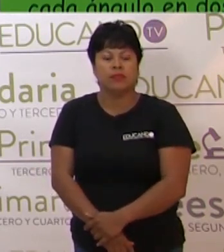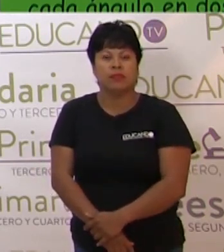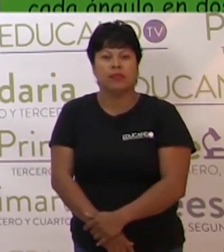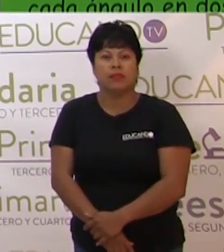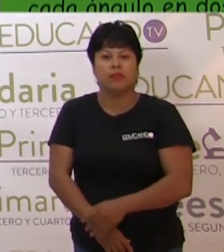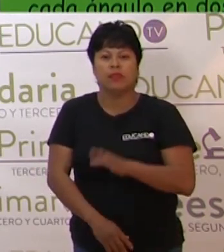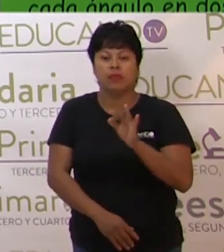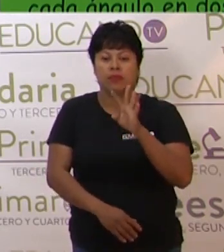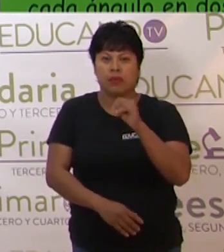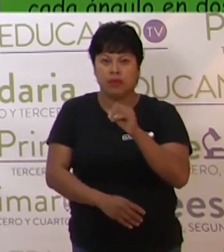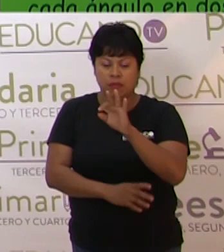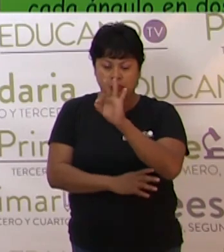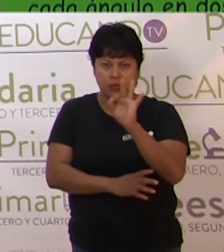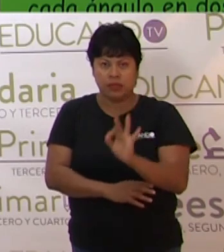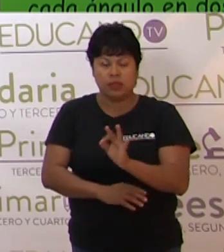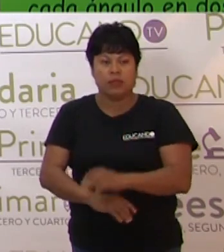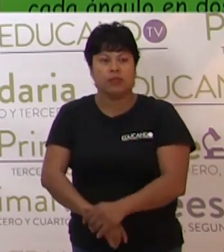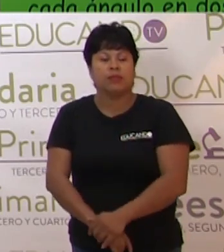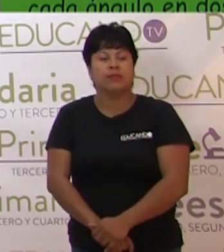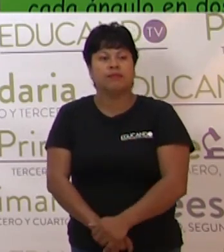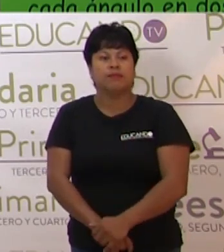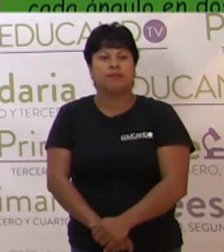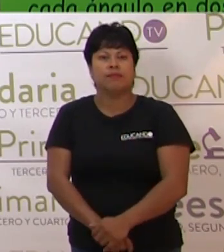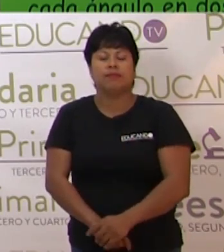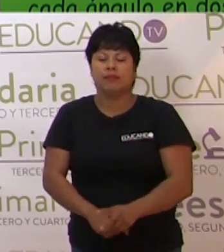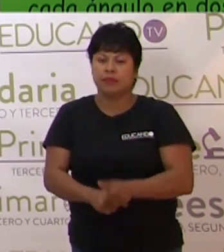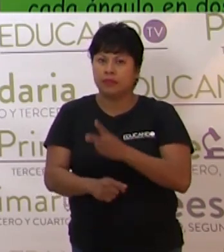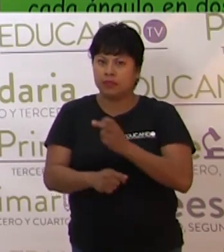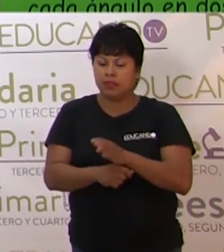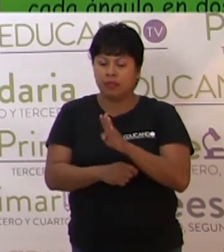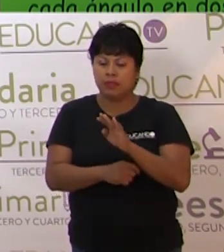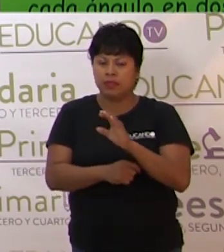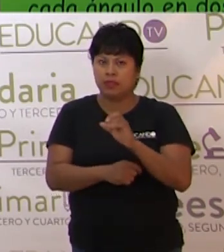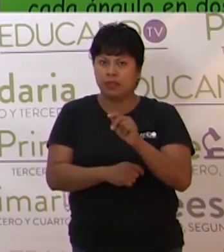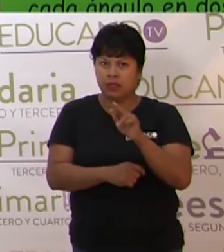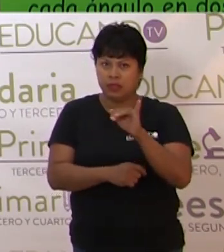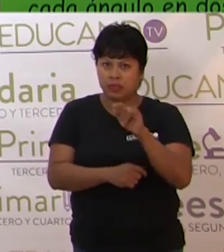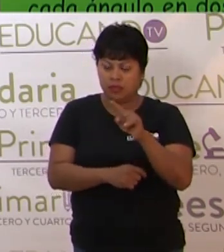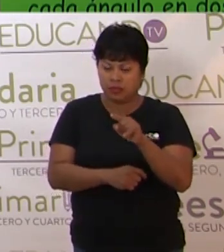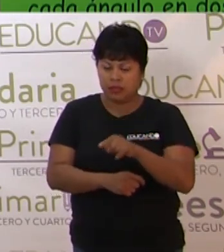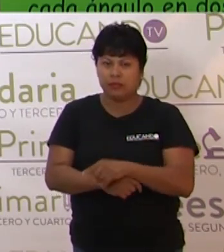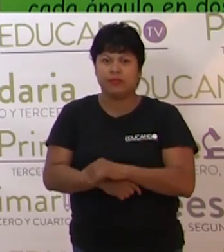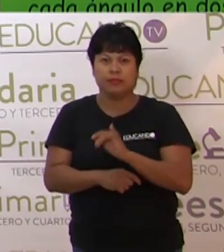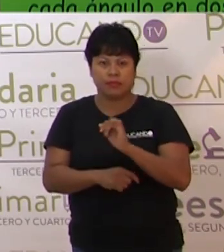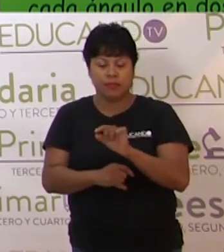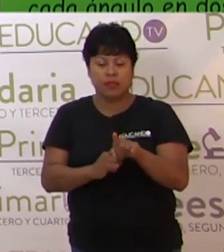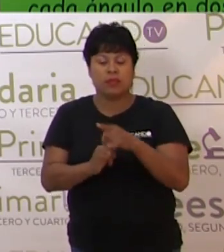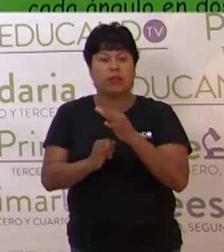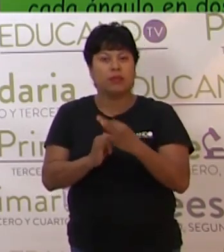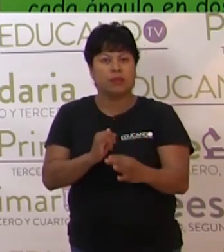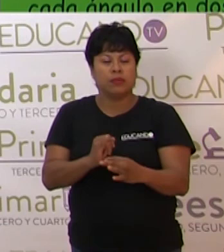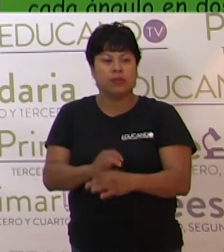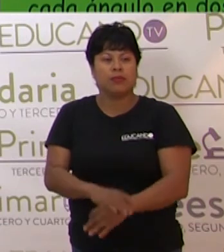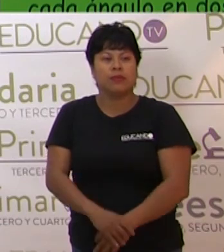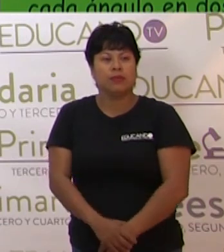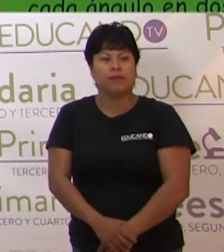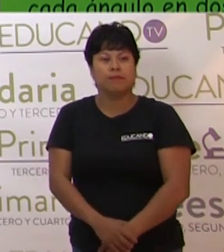49 grados segunda bisectriz y por último